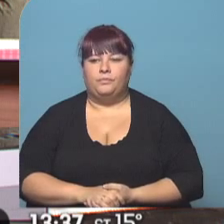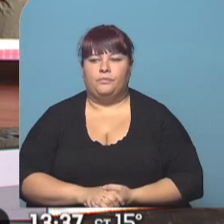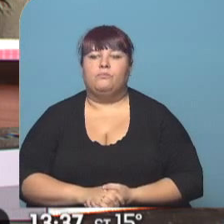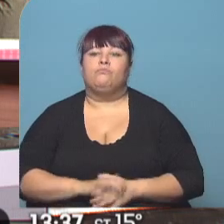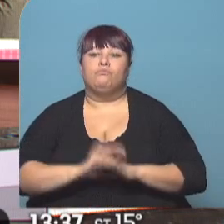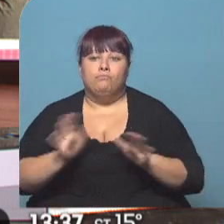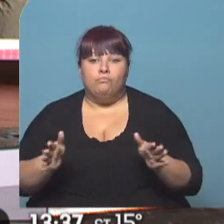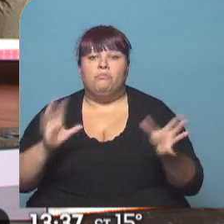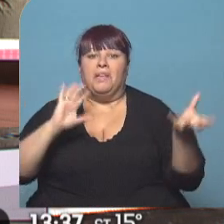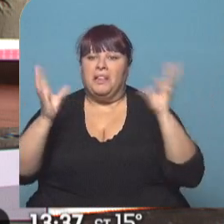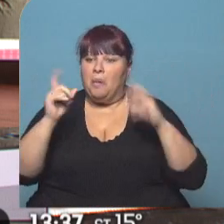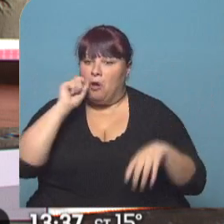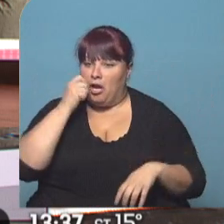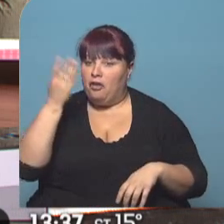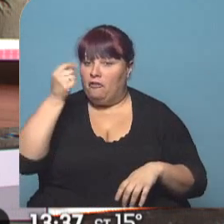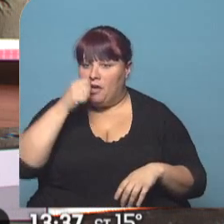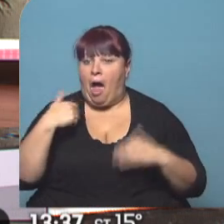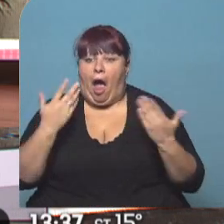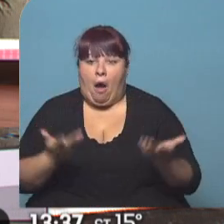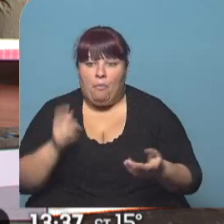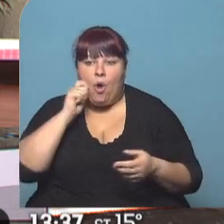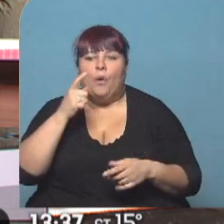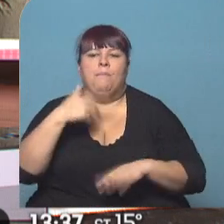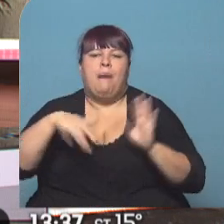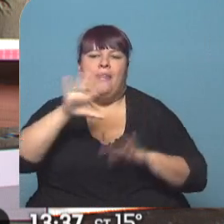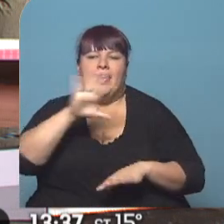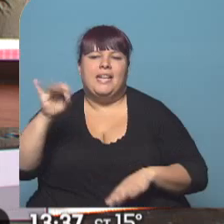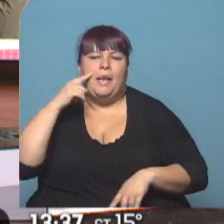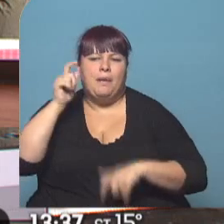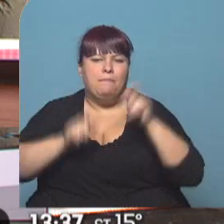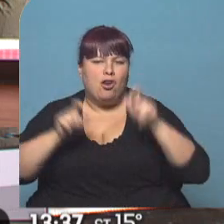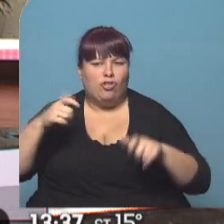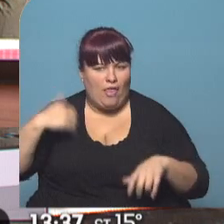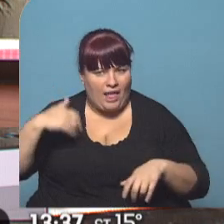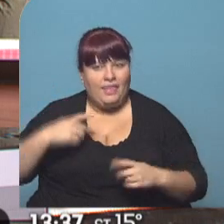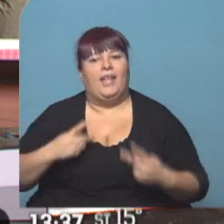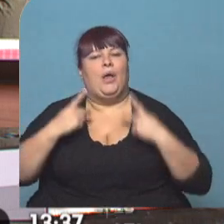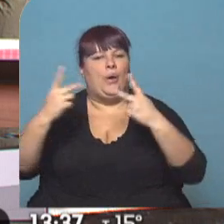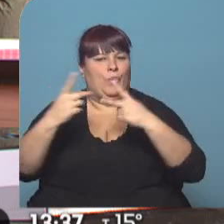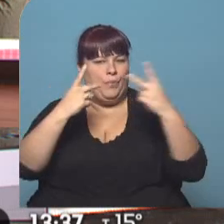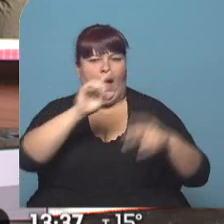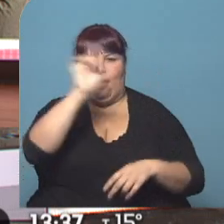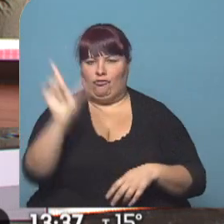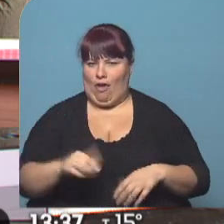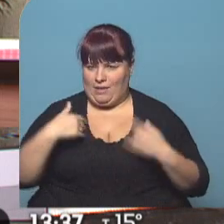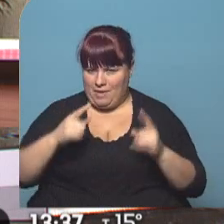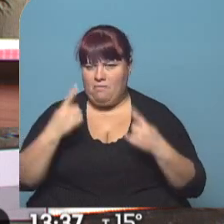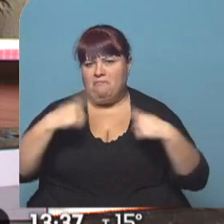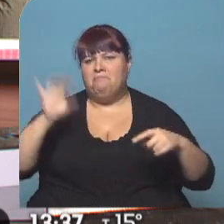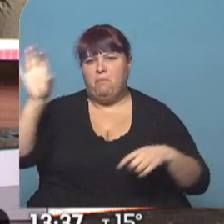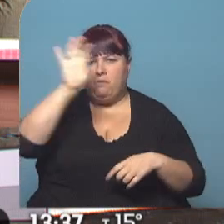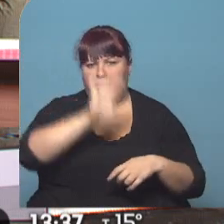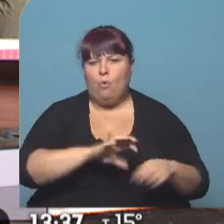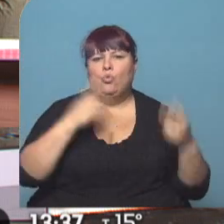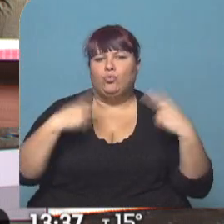con el tiempo acompañó y esto ayudó para que de alguna manera más de medio millón de argentinos se traslade por el país visite diferentes lugares